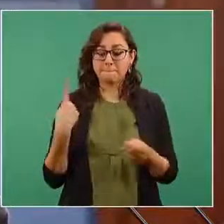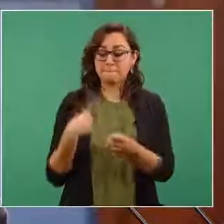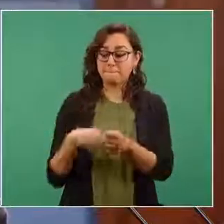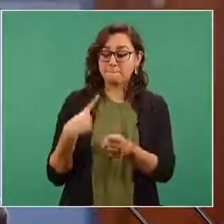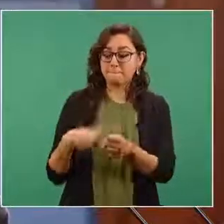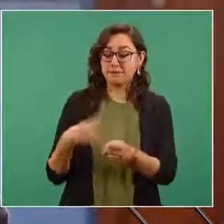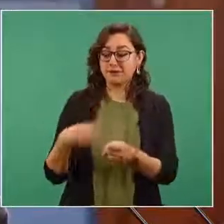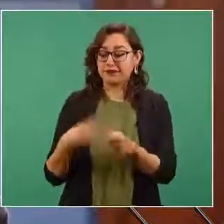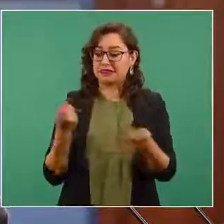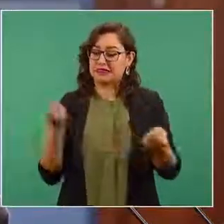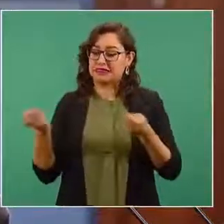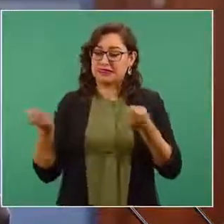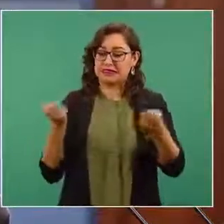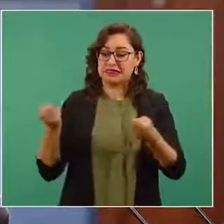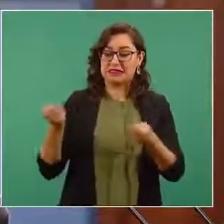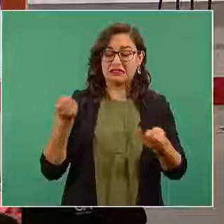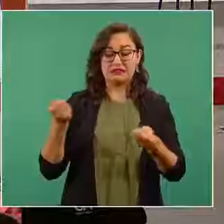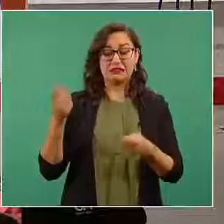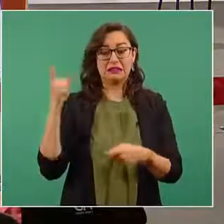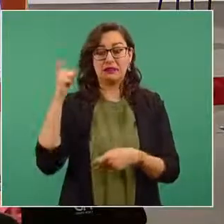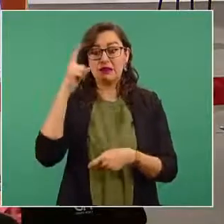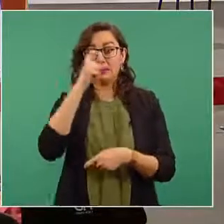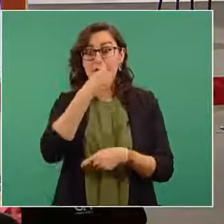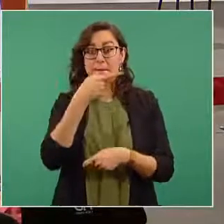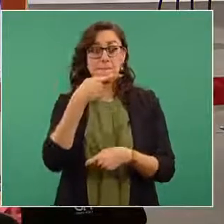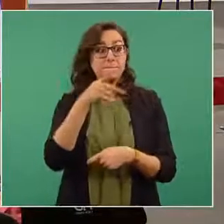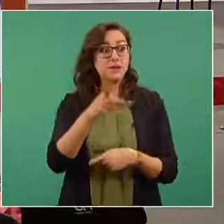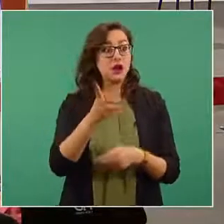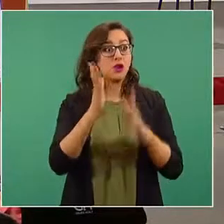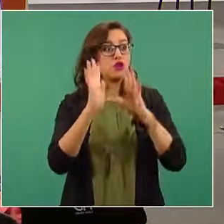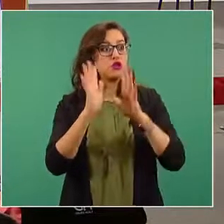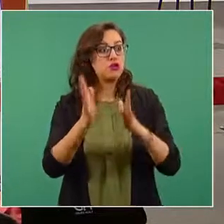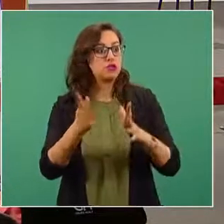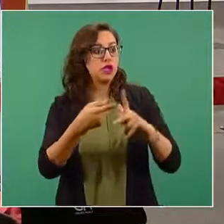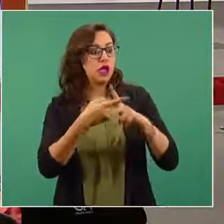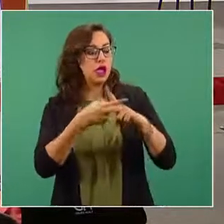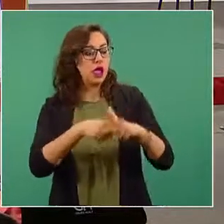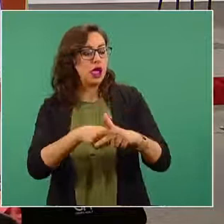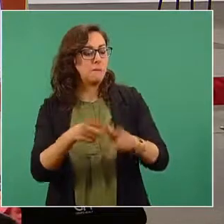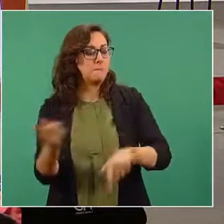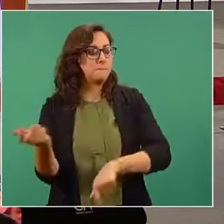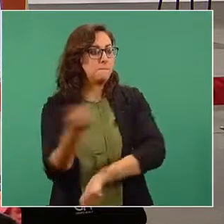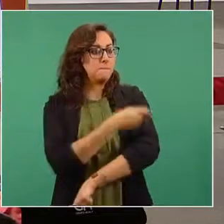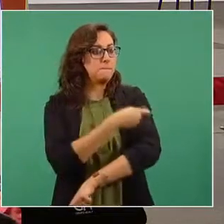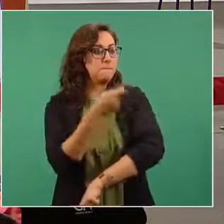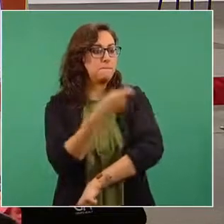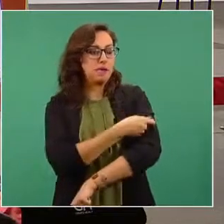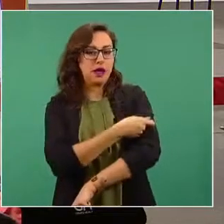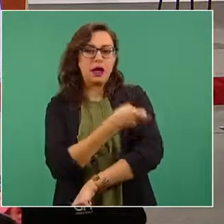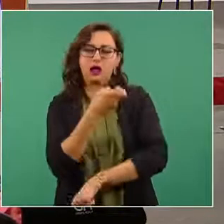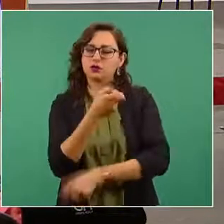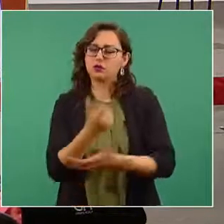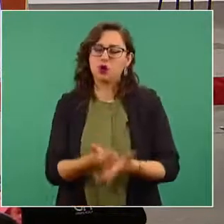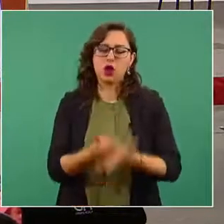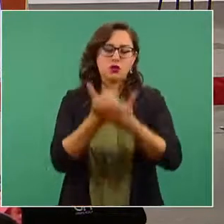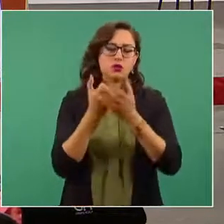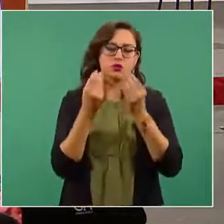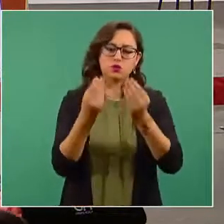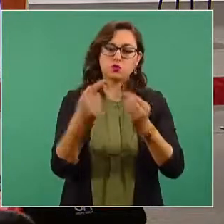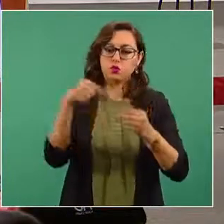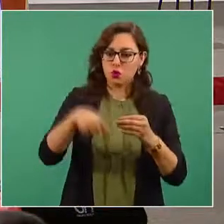la vacunación que no solo en México, sino en otros lugares, en todo el mundo se está llevando. A la siguiente, por